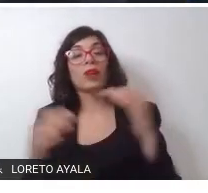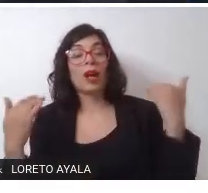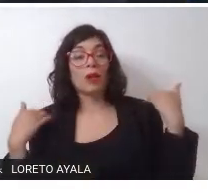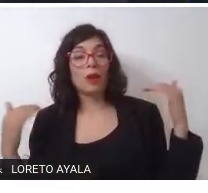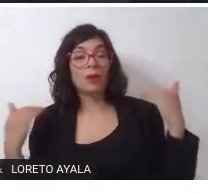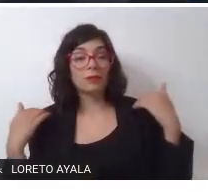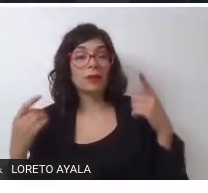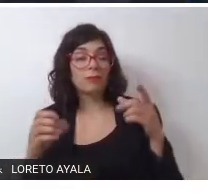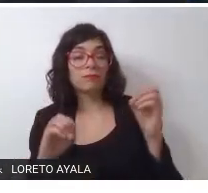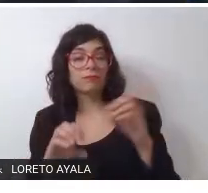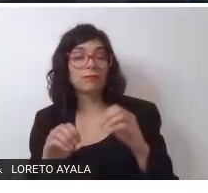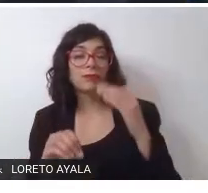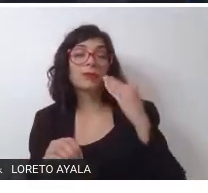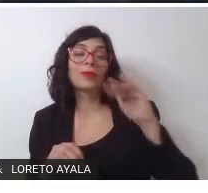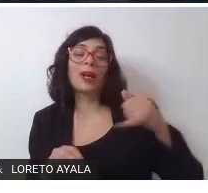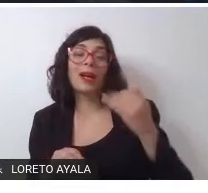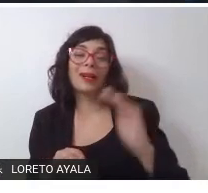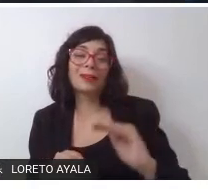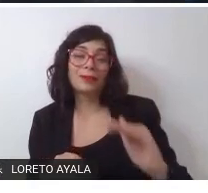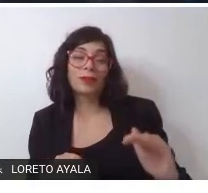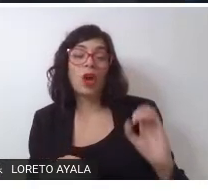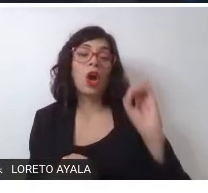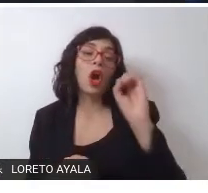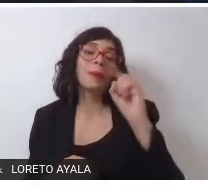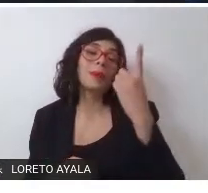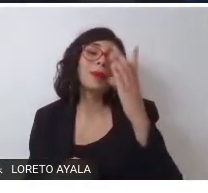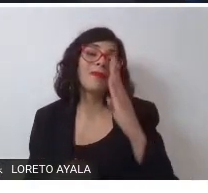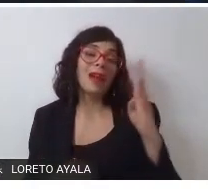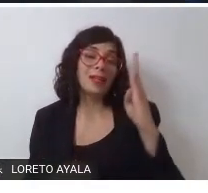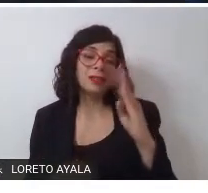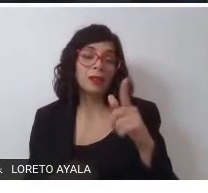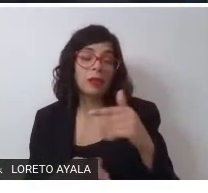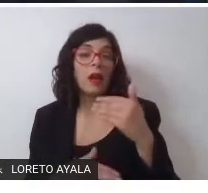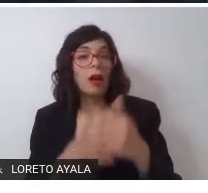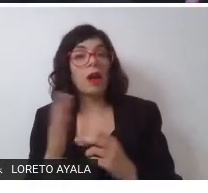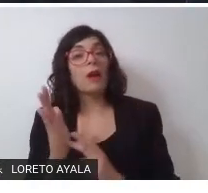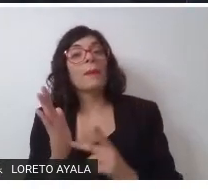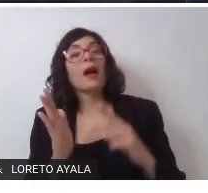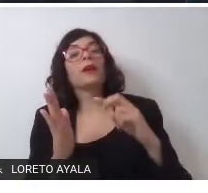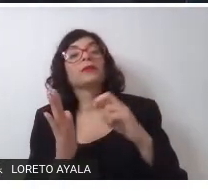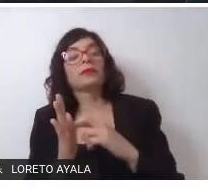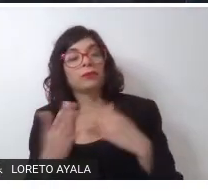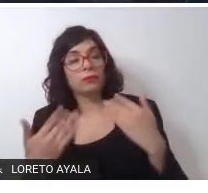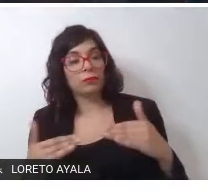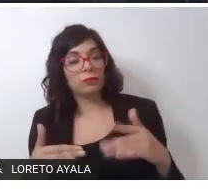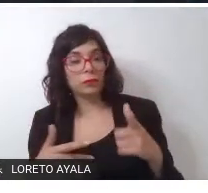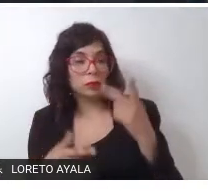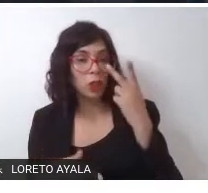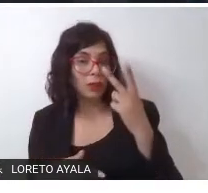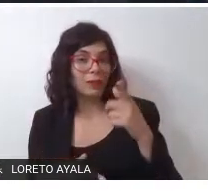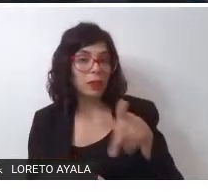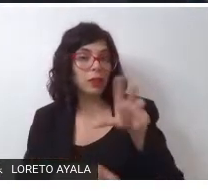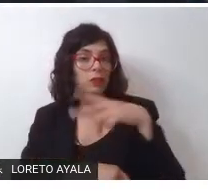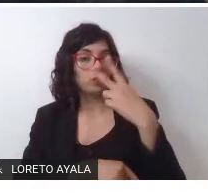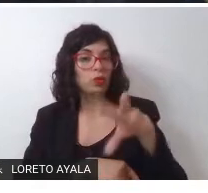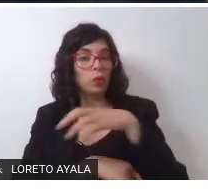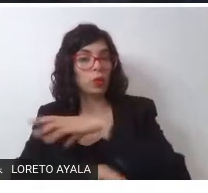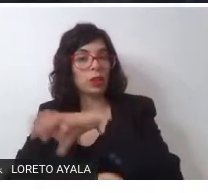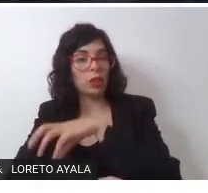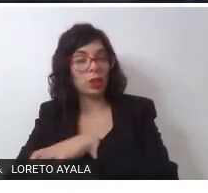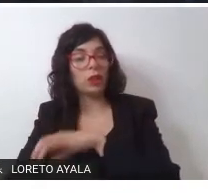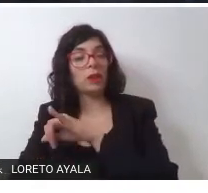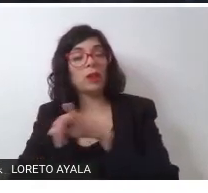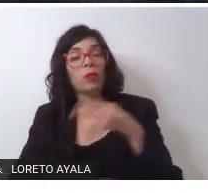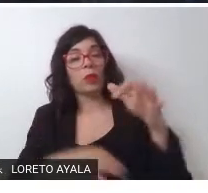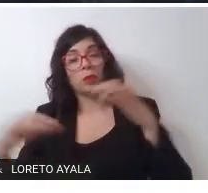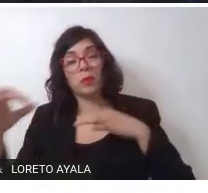educación parvularia o a lo menos desde primero básico. Este es un avance que hemos tenido. Yo lo he visto en la región. Ustedes me cuentan en el chat qué ha pasado